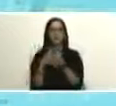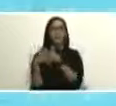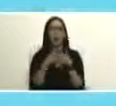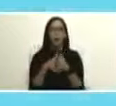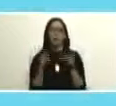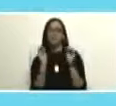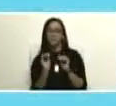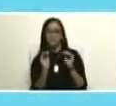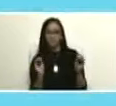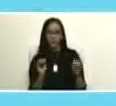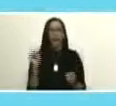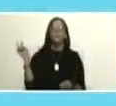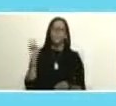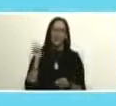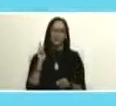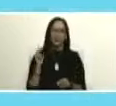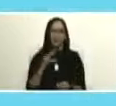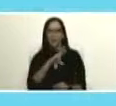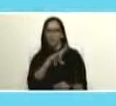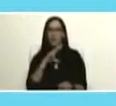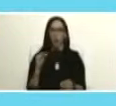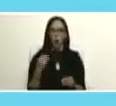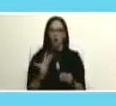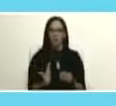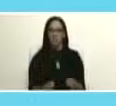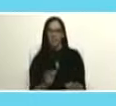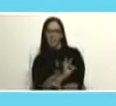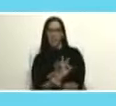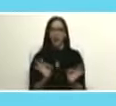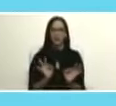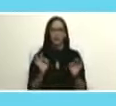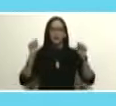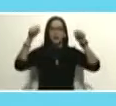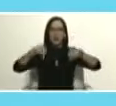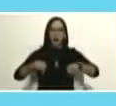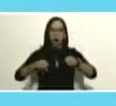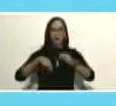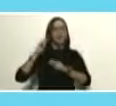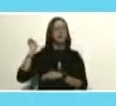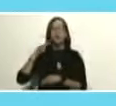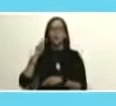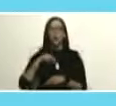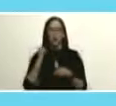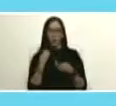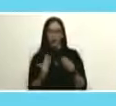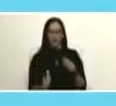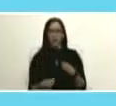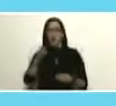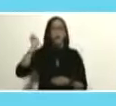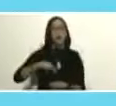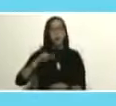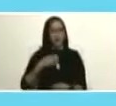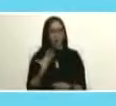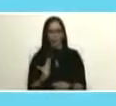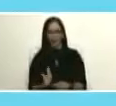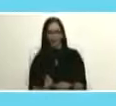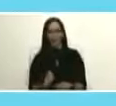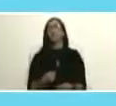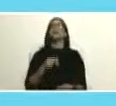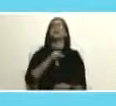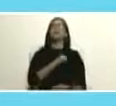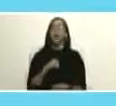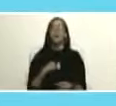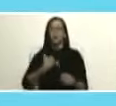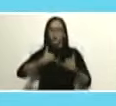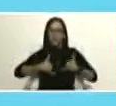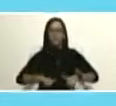norteamericanos, en Venezuela no se rinde nadie, ni ahora ni nunca nos vamos a rendir, jamás nos vamos a rendir. Somos los hijos